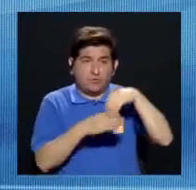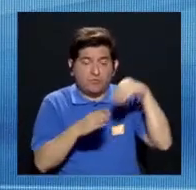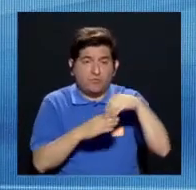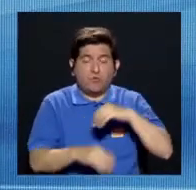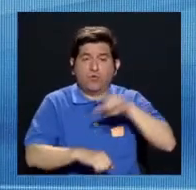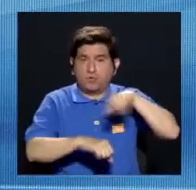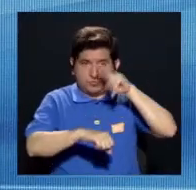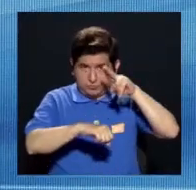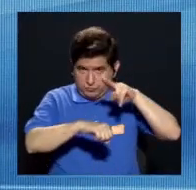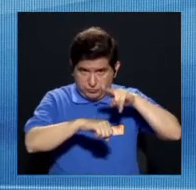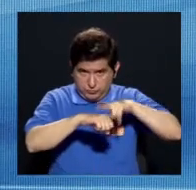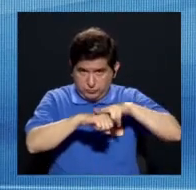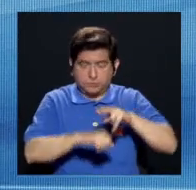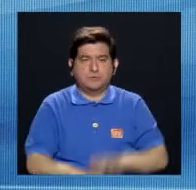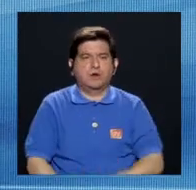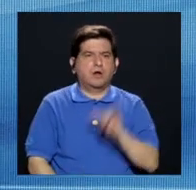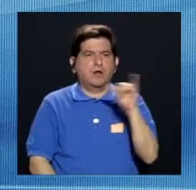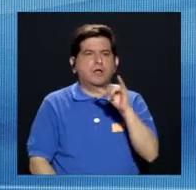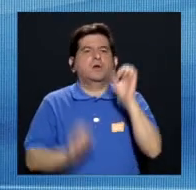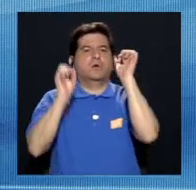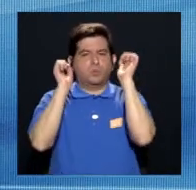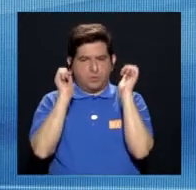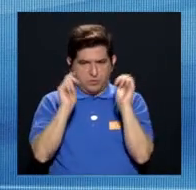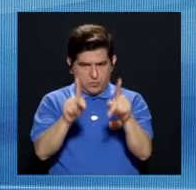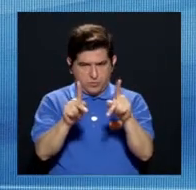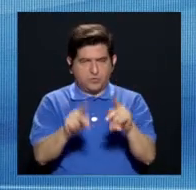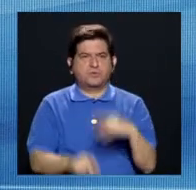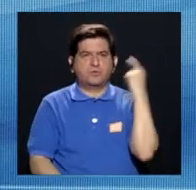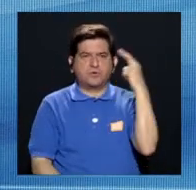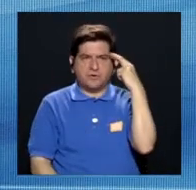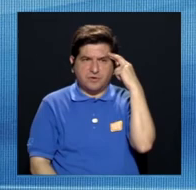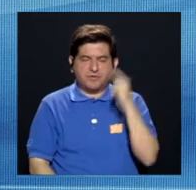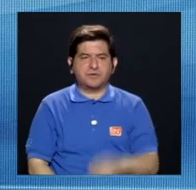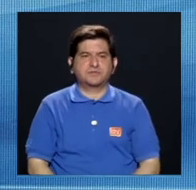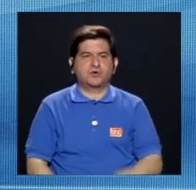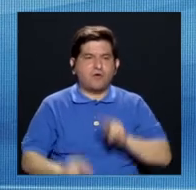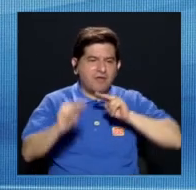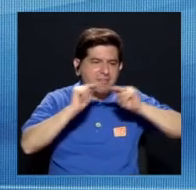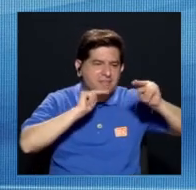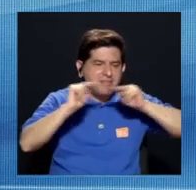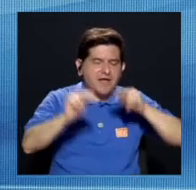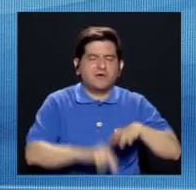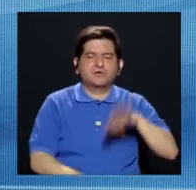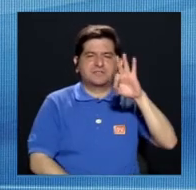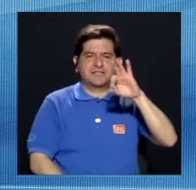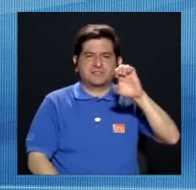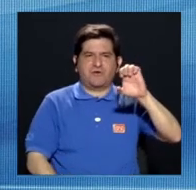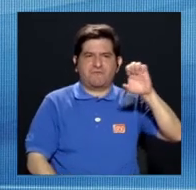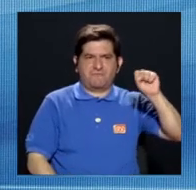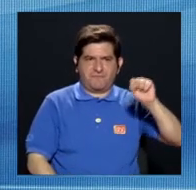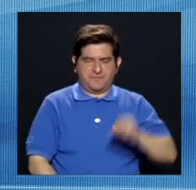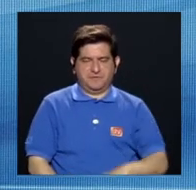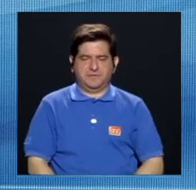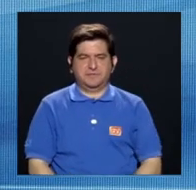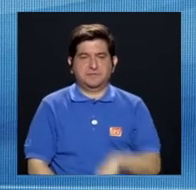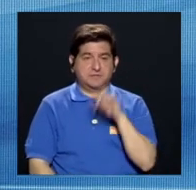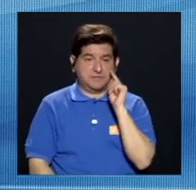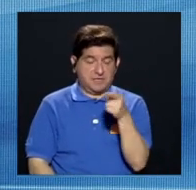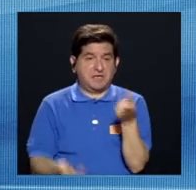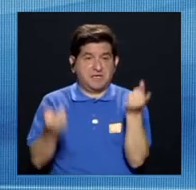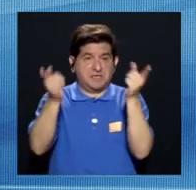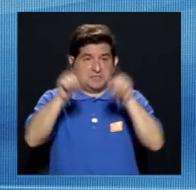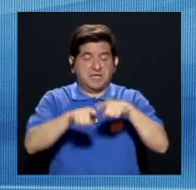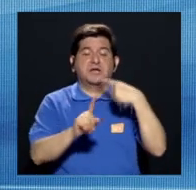ordinarios también ha sido posible porque la negociación del FES ha sido